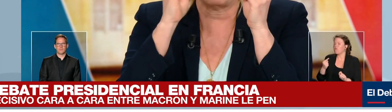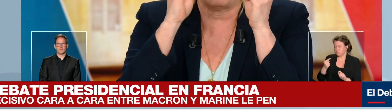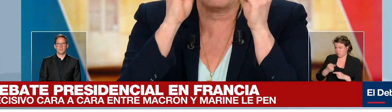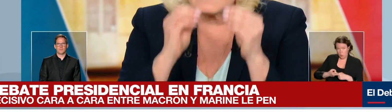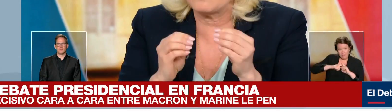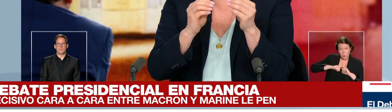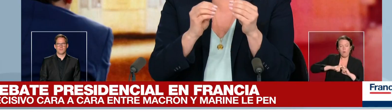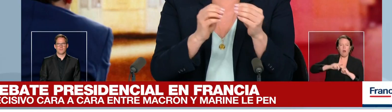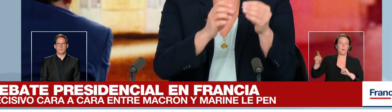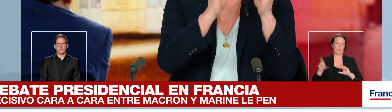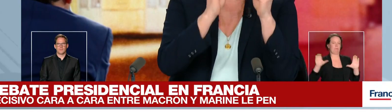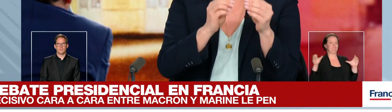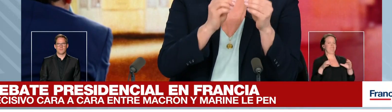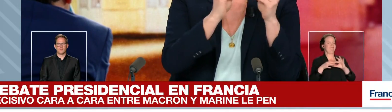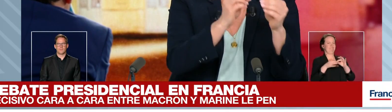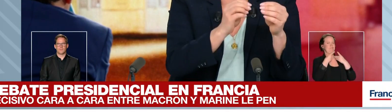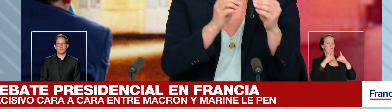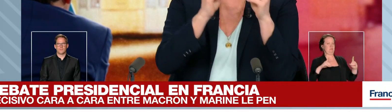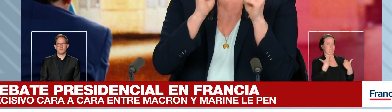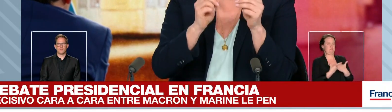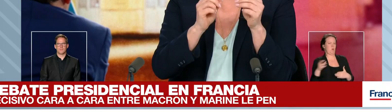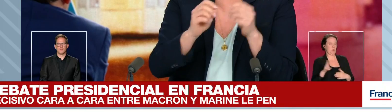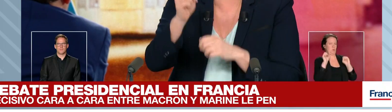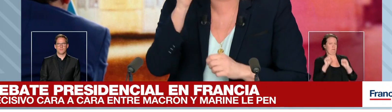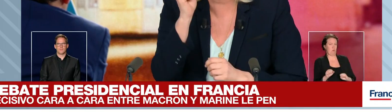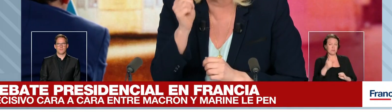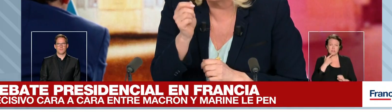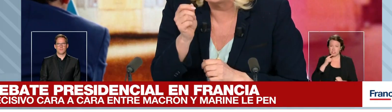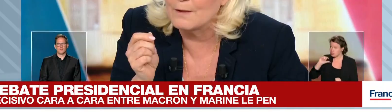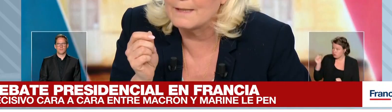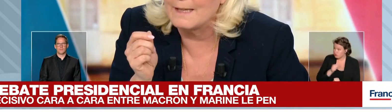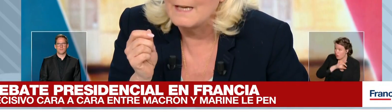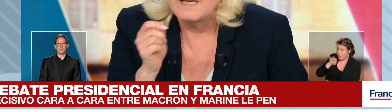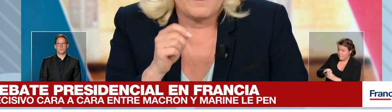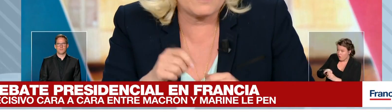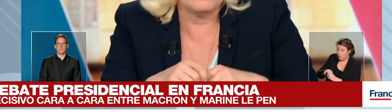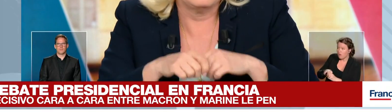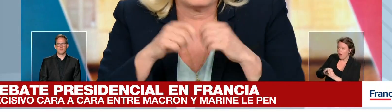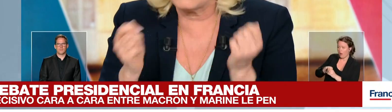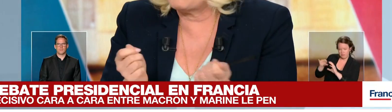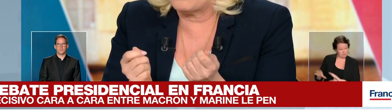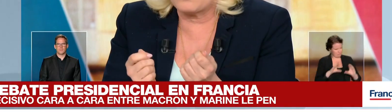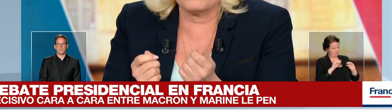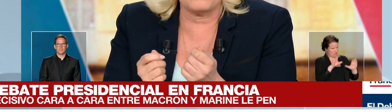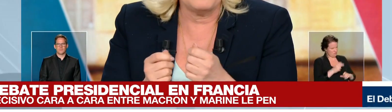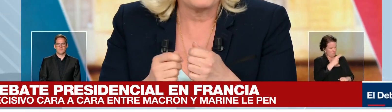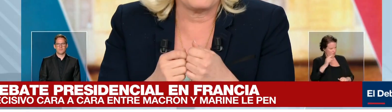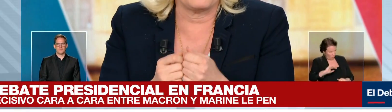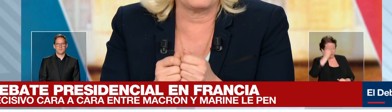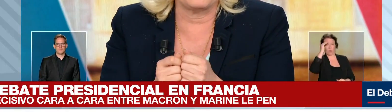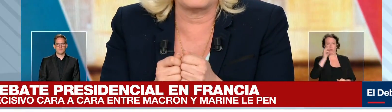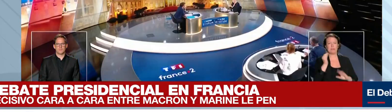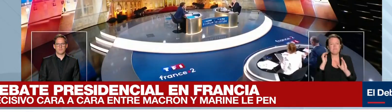ser respetado, cuando todos, cuando en la Asamblea Nacional todos los franceses que votaron tengan un representante, así